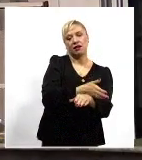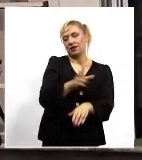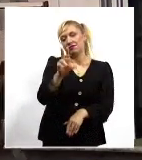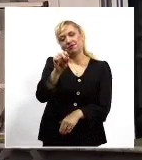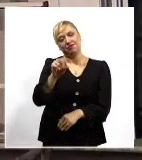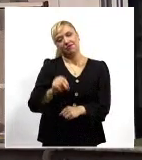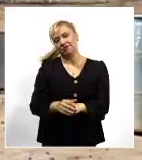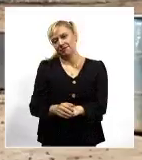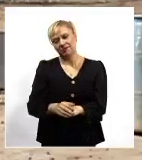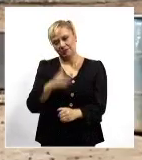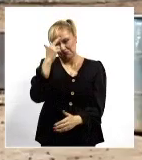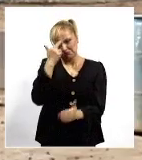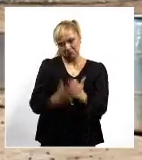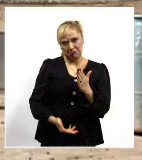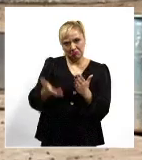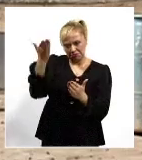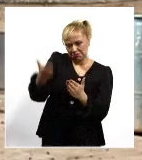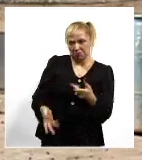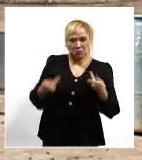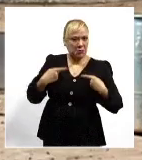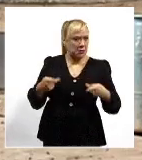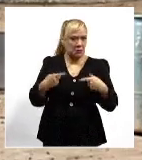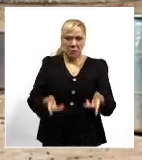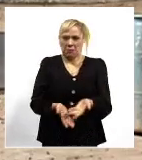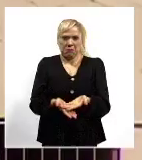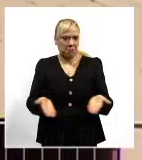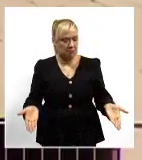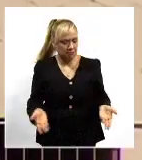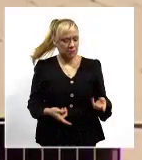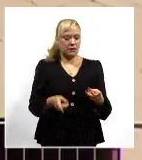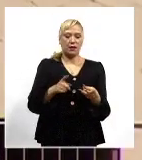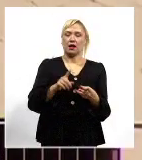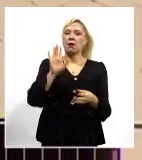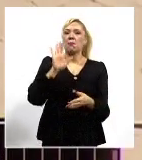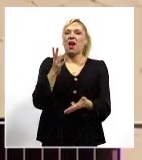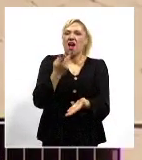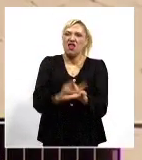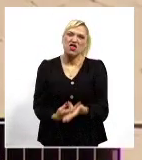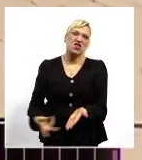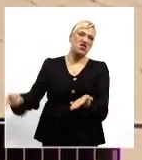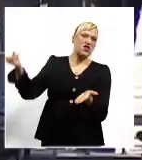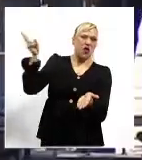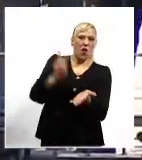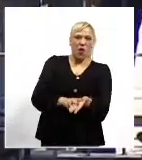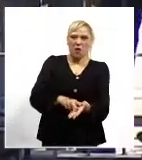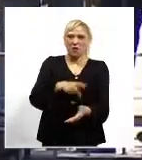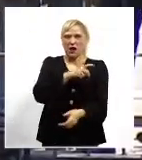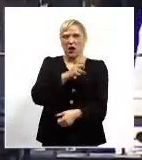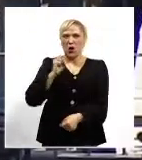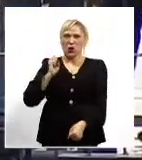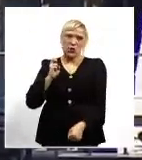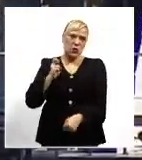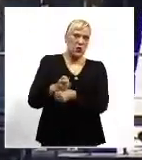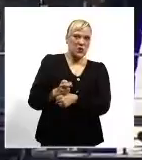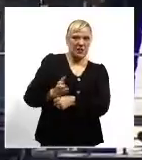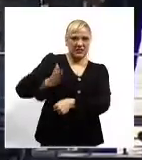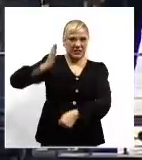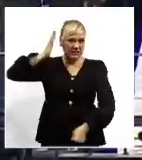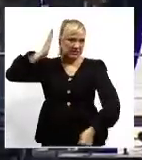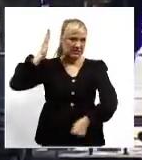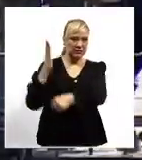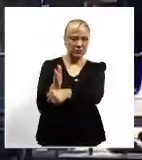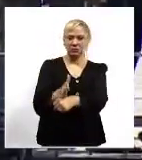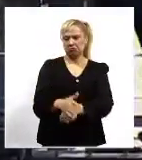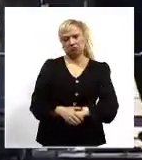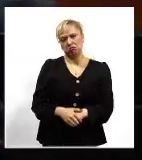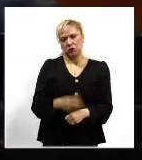contra la dignidad humana. Tampoco implica un doble castigo, pues ello se actualiza cuando el Estado juzgado 2 veces a una persona por